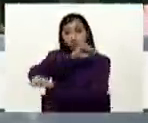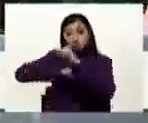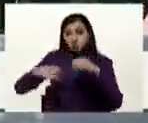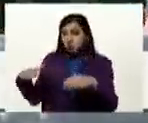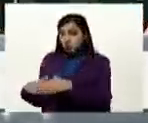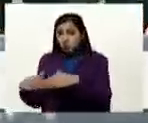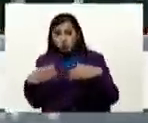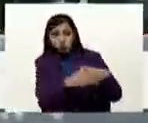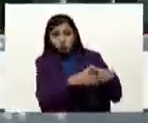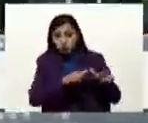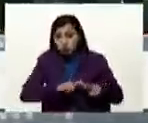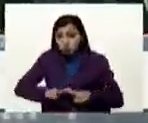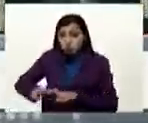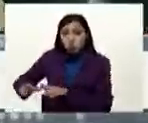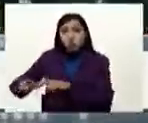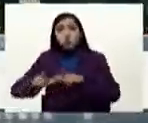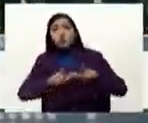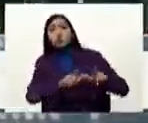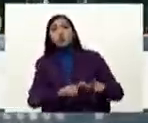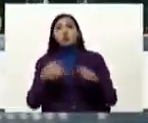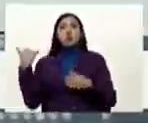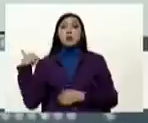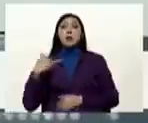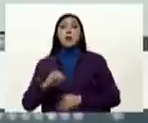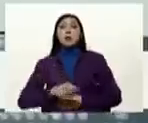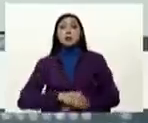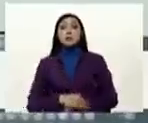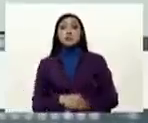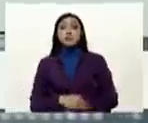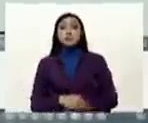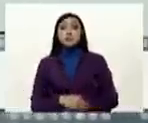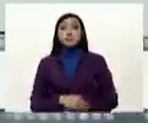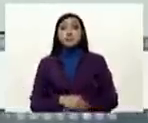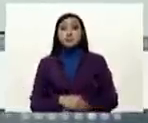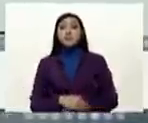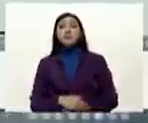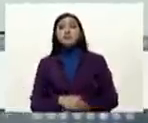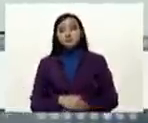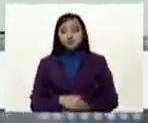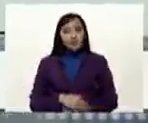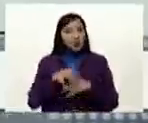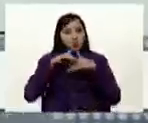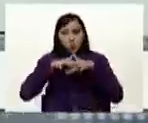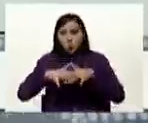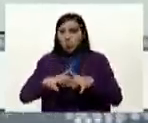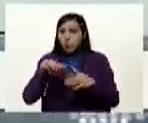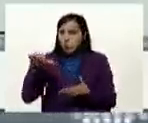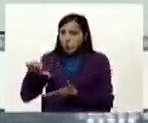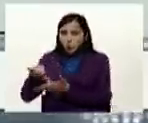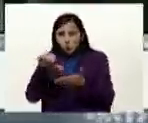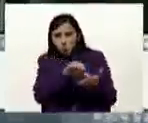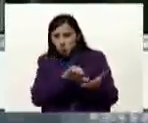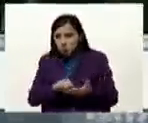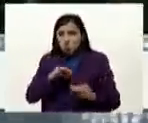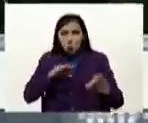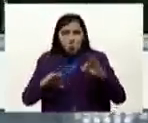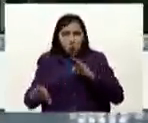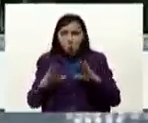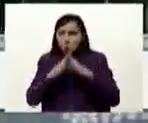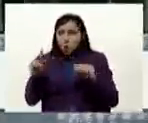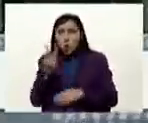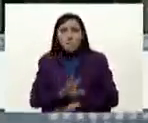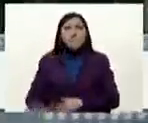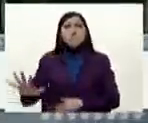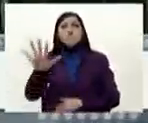en cada región de defensa integral, para la cobertura de los puntos estratégicos en todo el